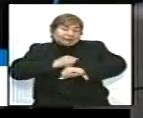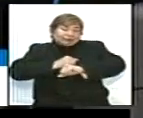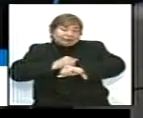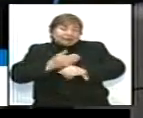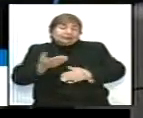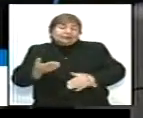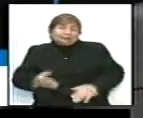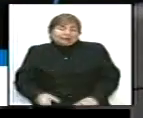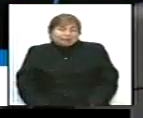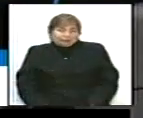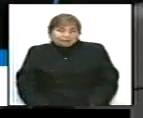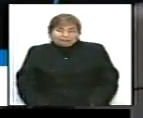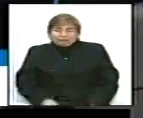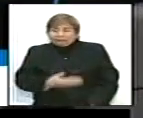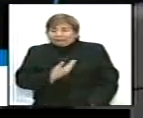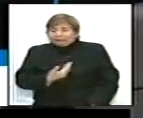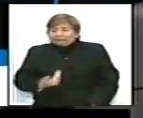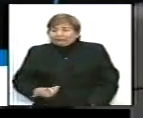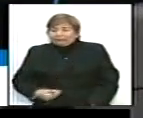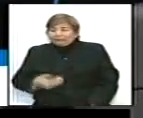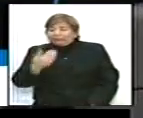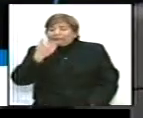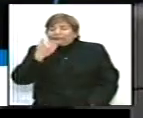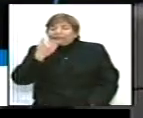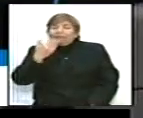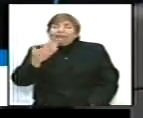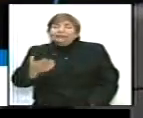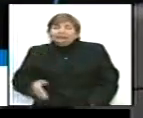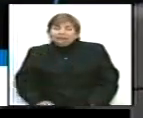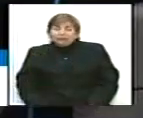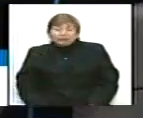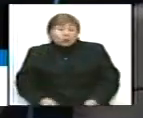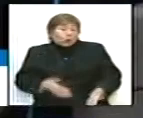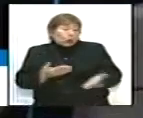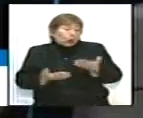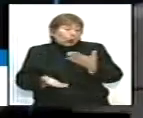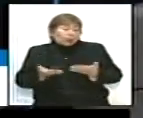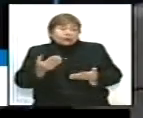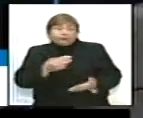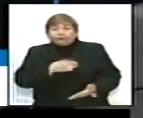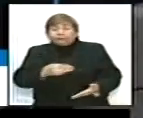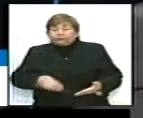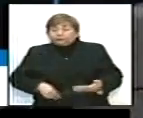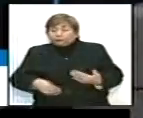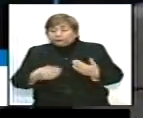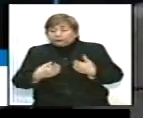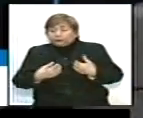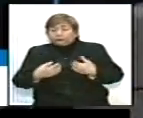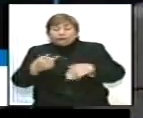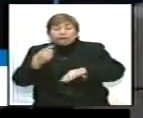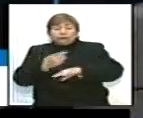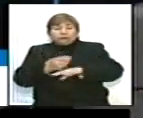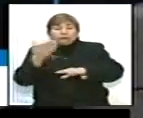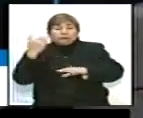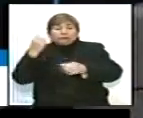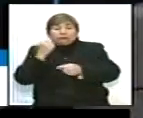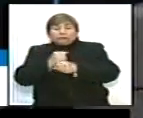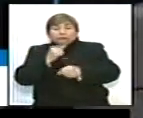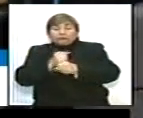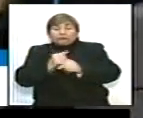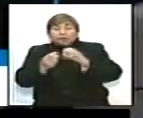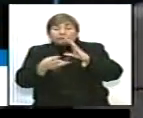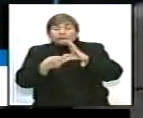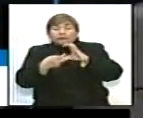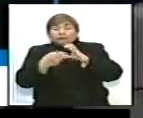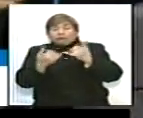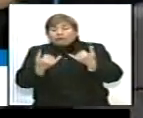señor? ¿A quién defiende? ¿O acaso porque el ministro tuvo antecedentes de haber trabajado en la empresa minera, hoy